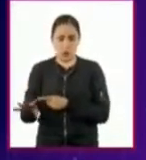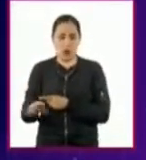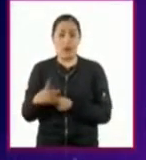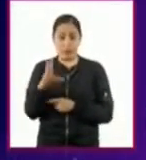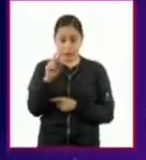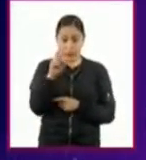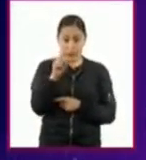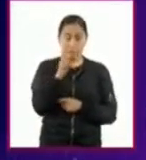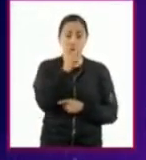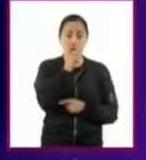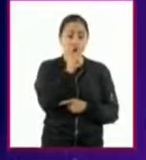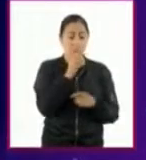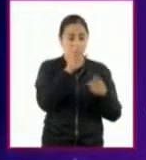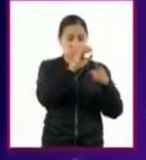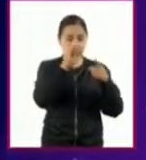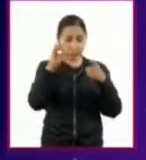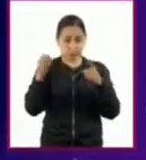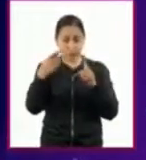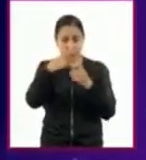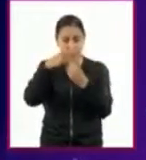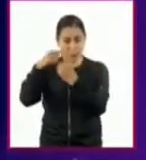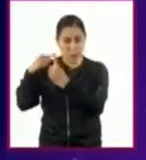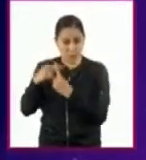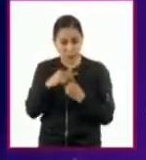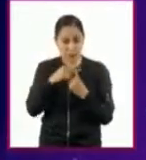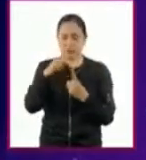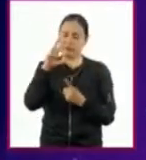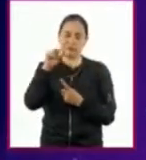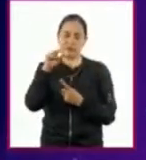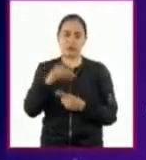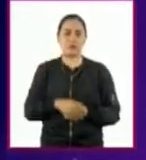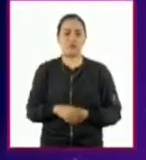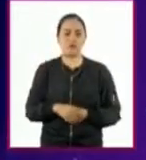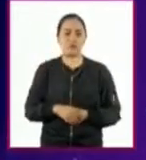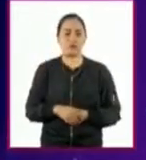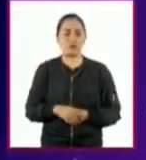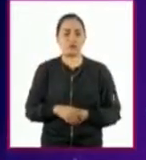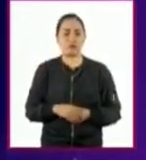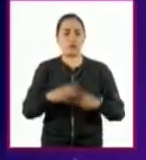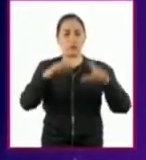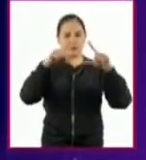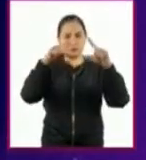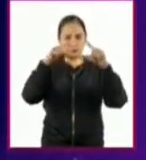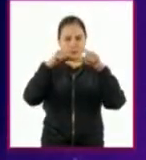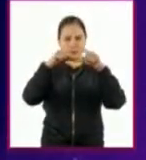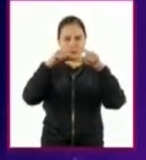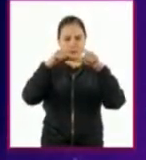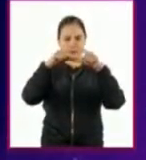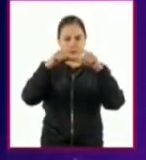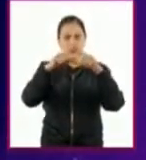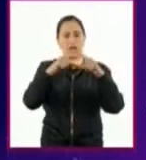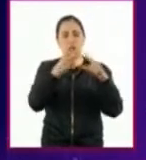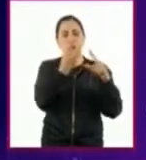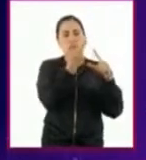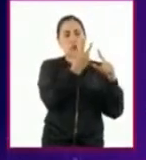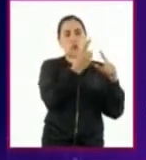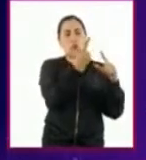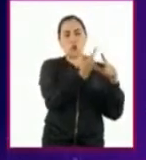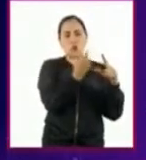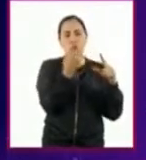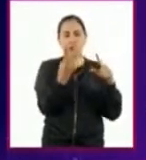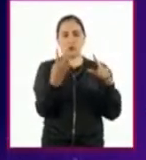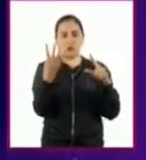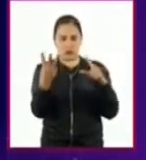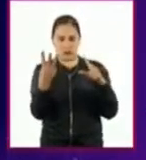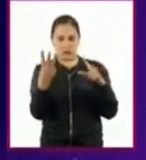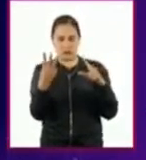que trae los datos para trazar dos triángulos. Se lee, trazar los triángulos. Ahí van tres palabras. Debajo